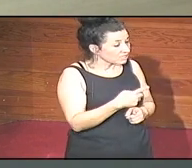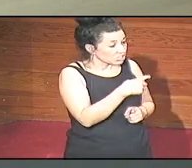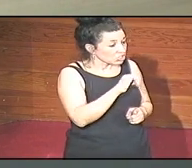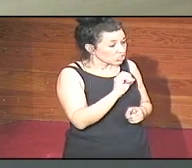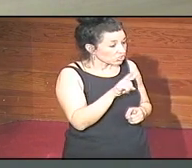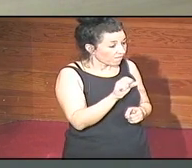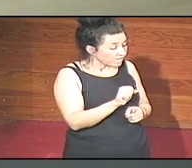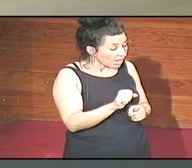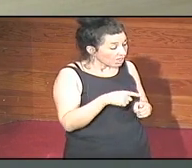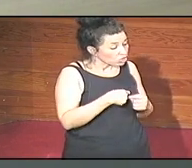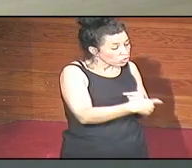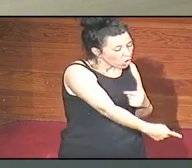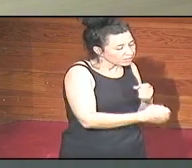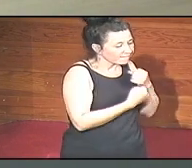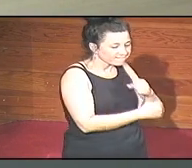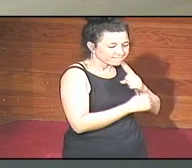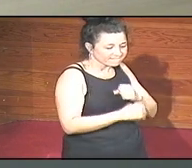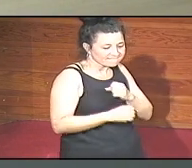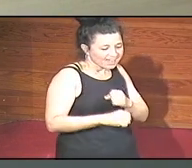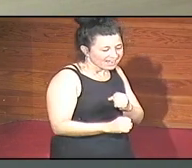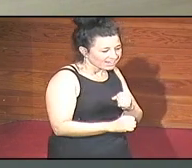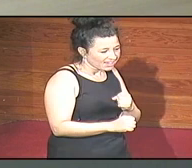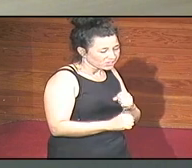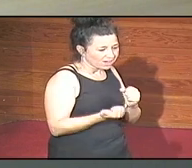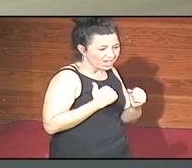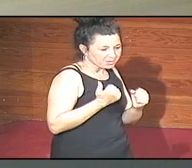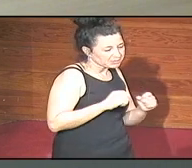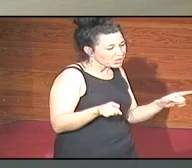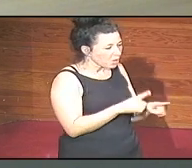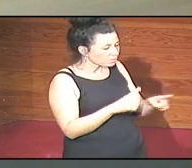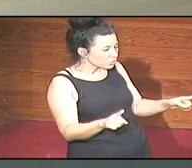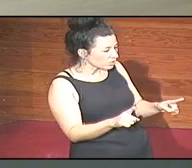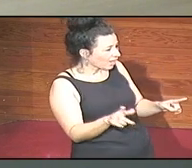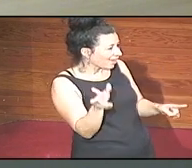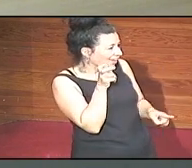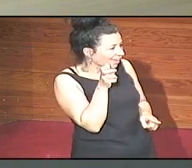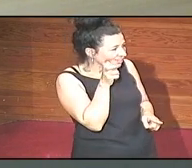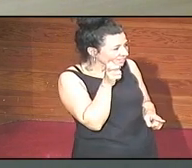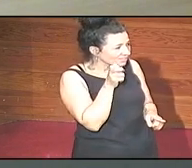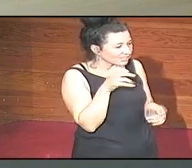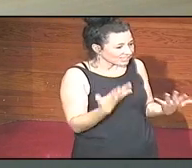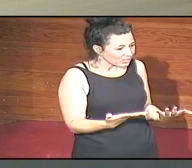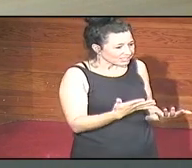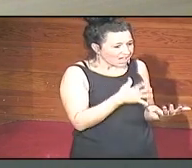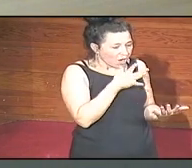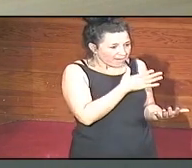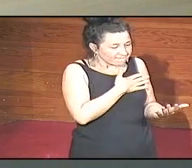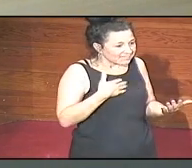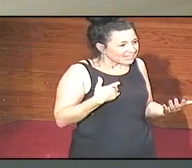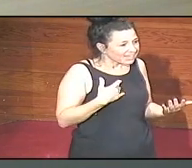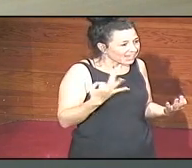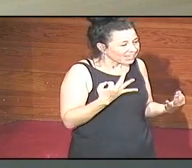barrer cada día' decía que era mientras barría escuchaba música y que eso que ahora lo que quería era ser cantante